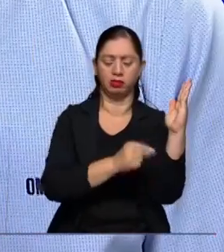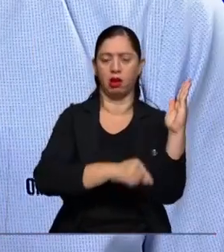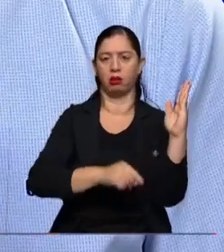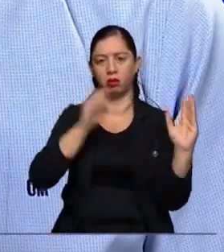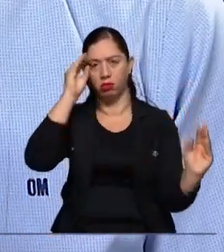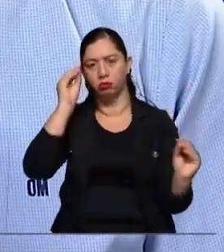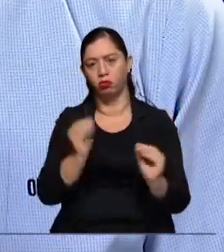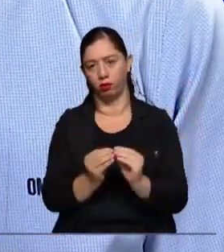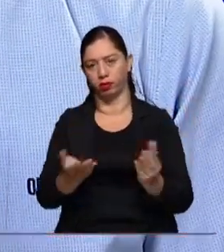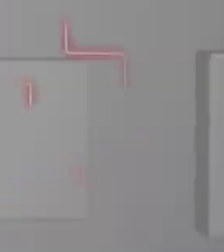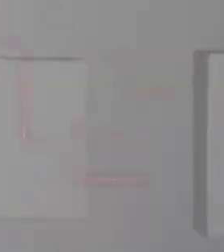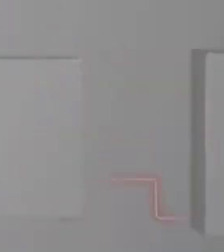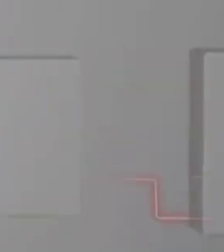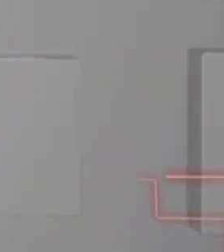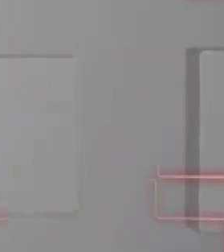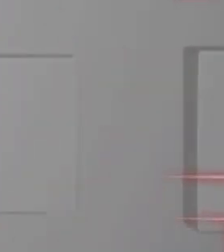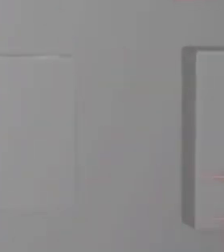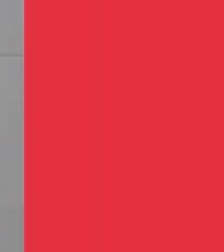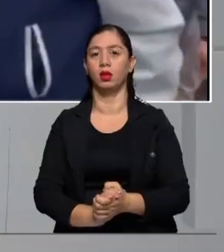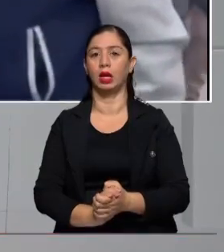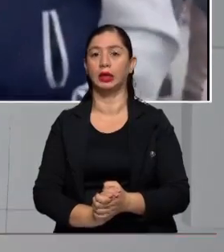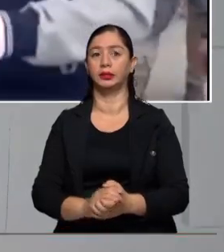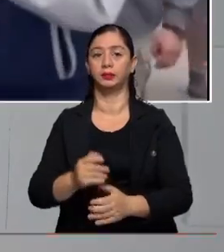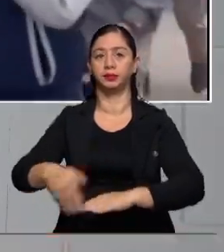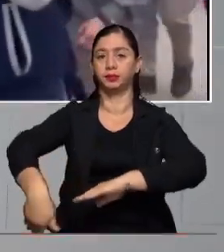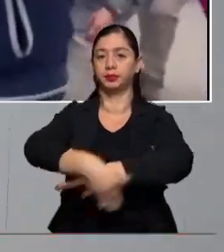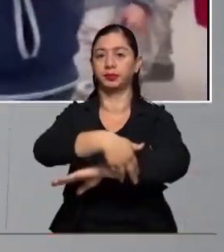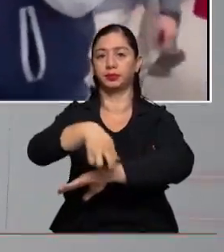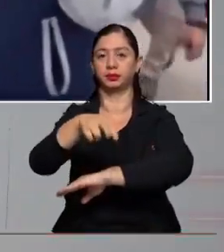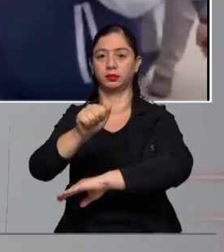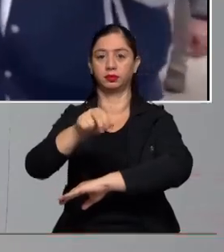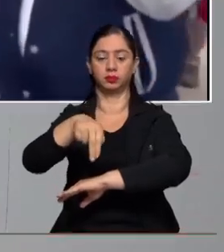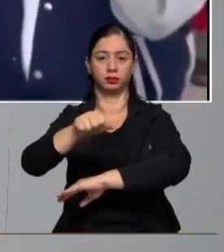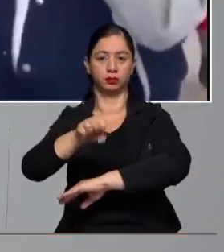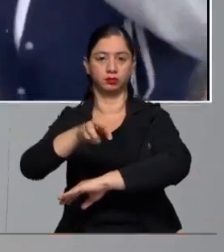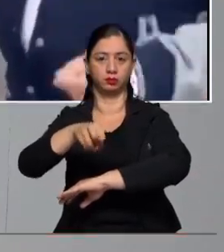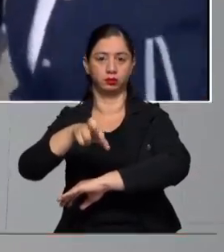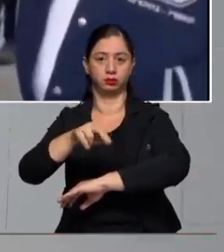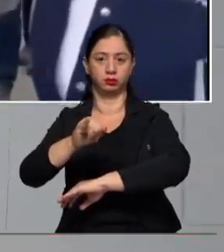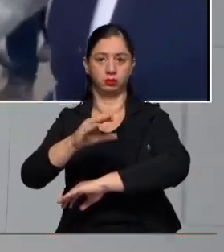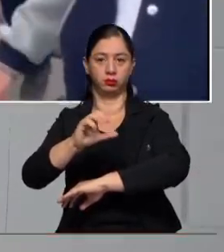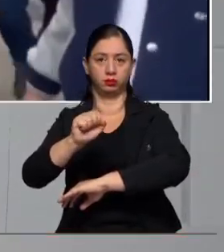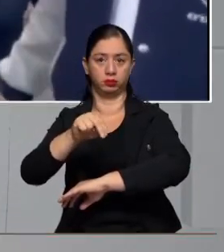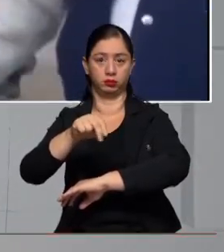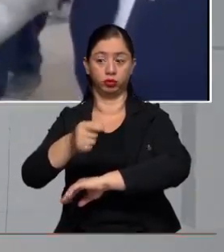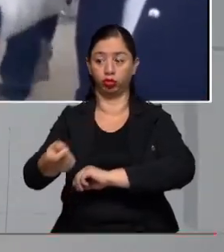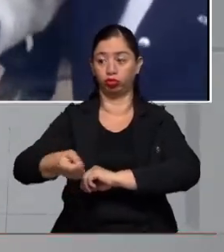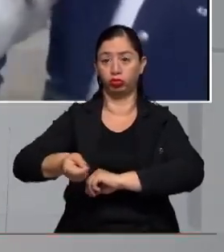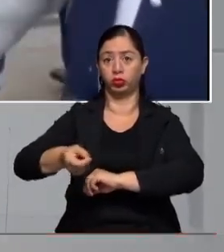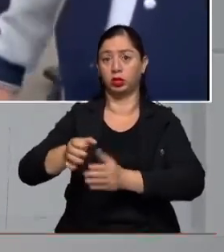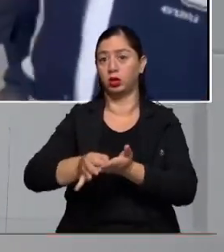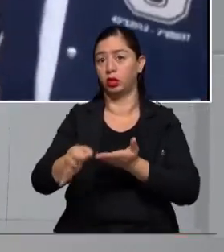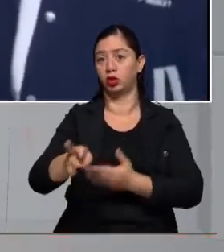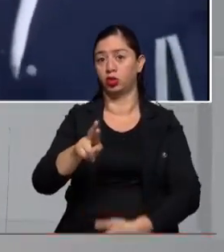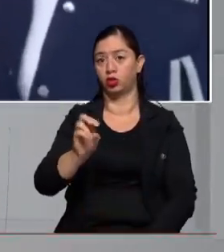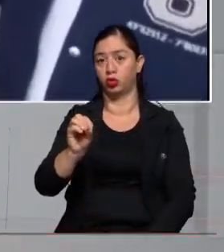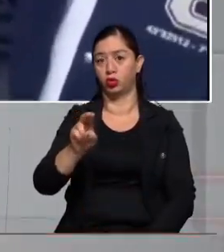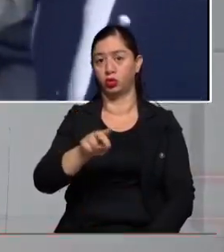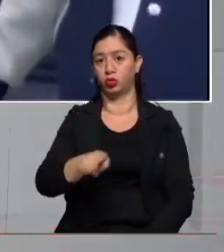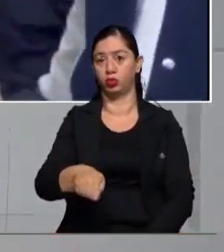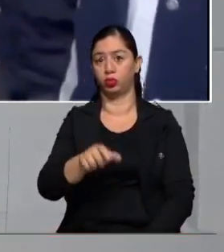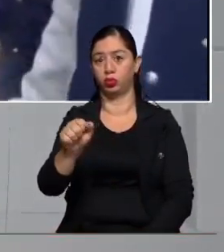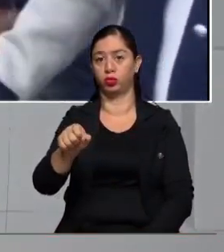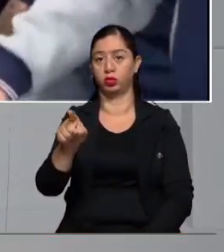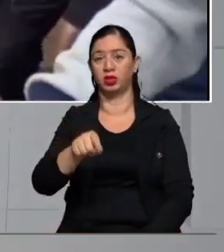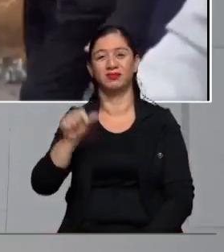y precisamente tras ser habilitada la vía alterna a la panamericana en inmediaciones al municipio de rosas donde el pasado 9 de enero recordemos